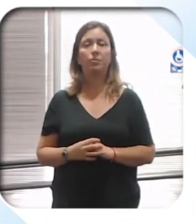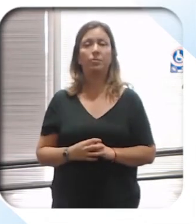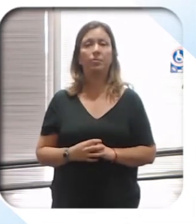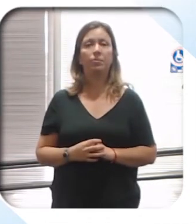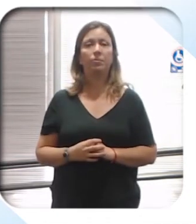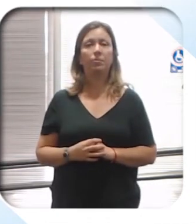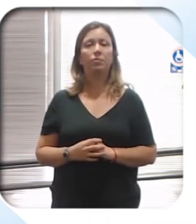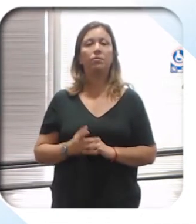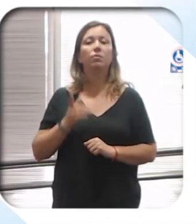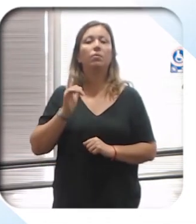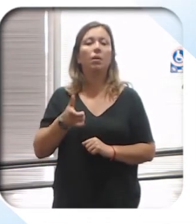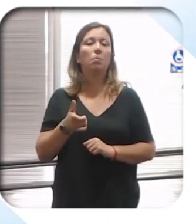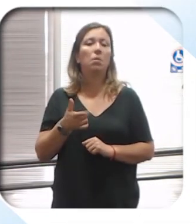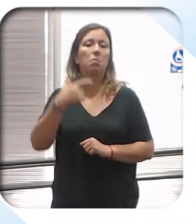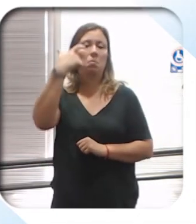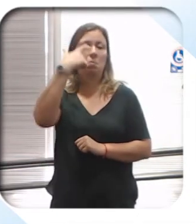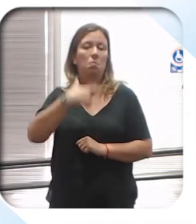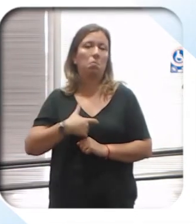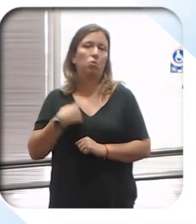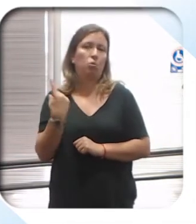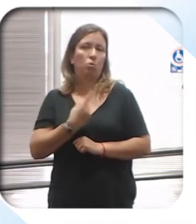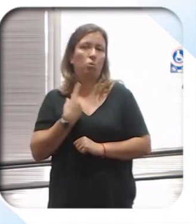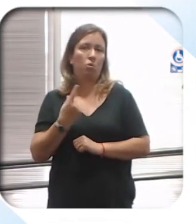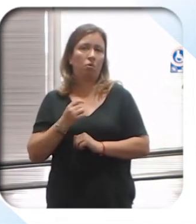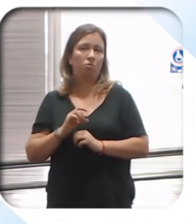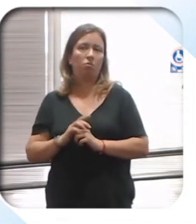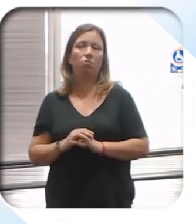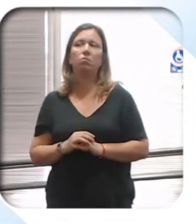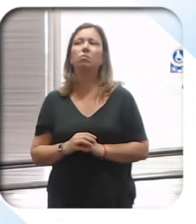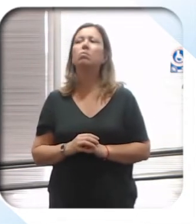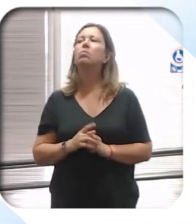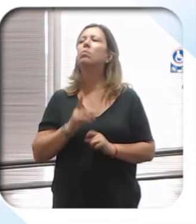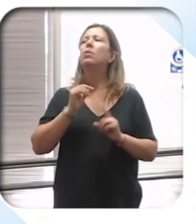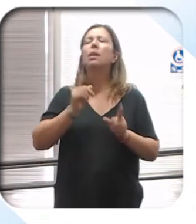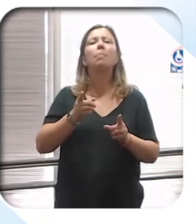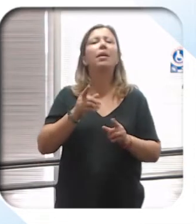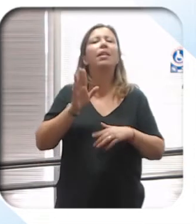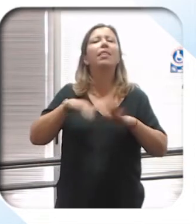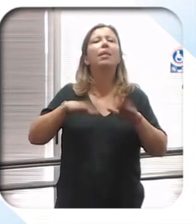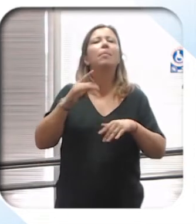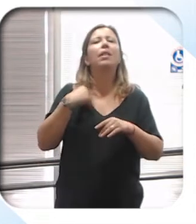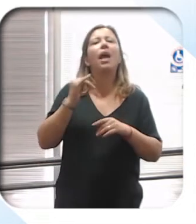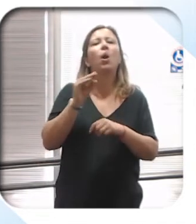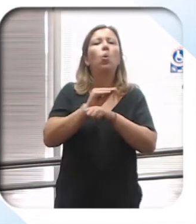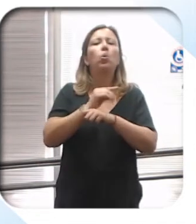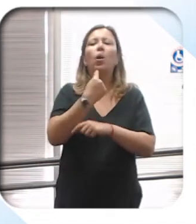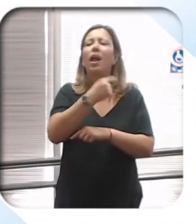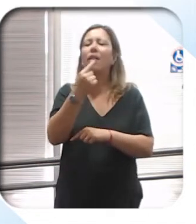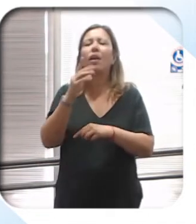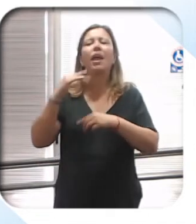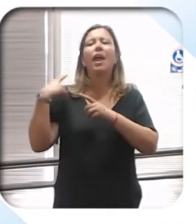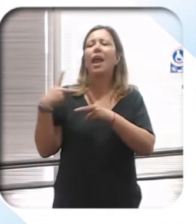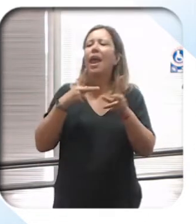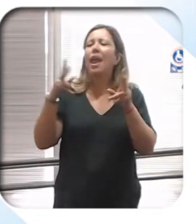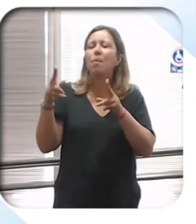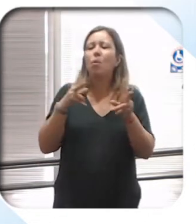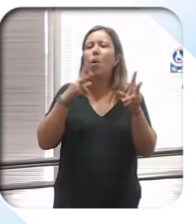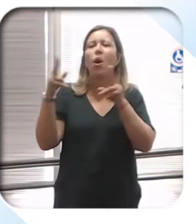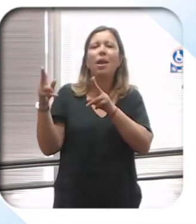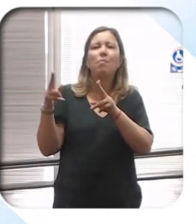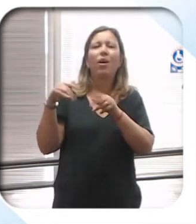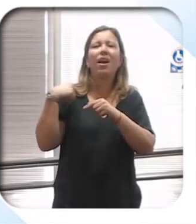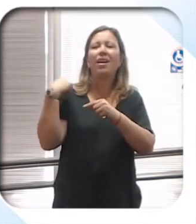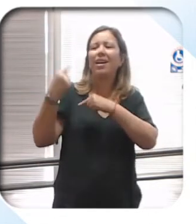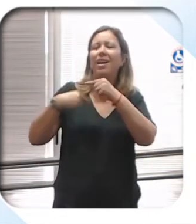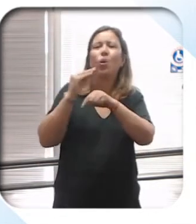y a través del autoerotismo. ¿Sí? Pero también depende de pautas socioculturales de cada época, lugar y religión. No es lo mismo,